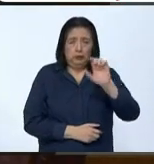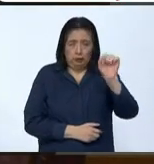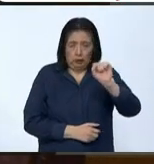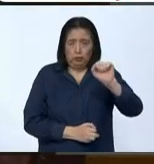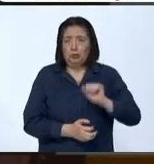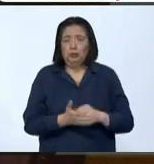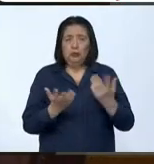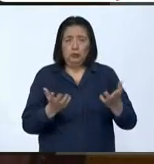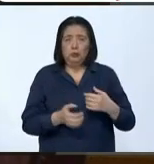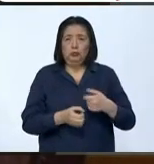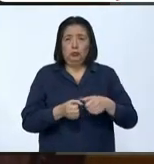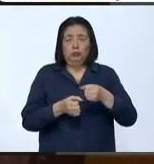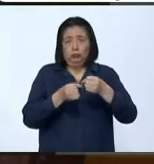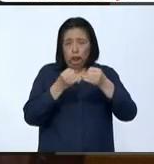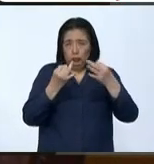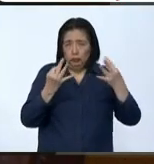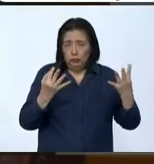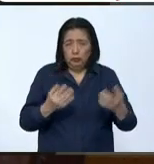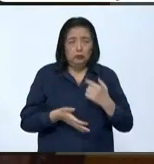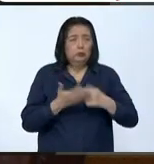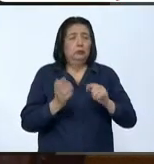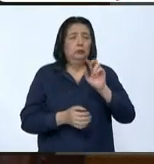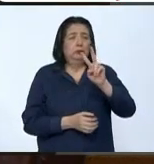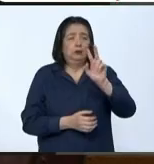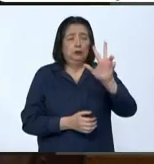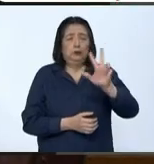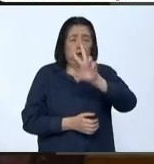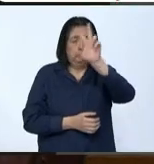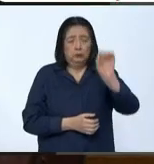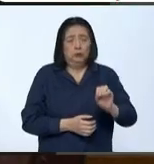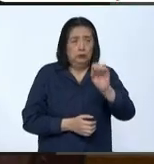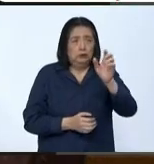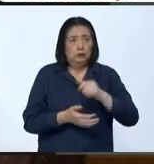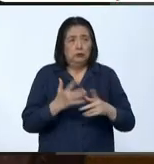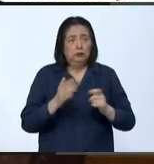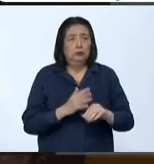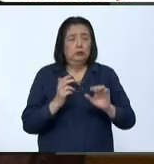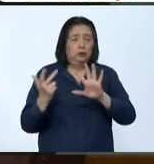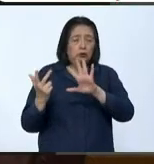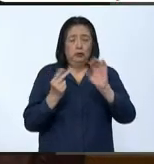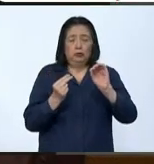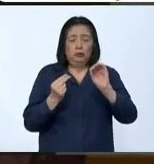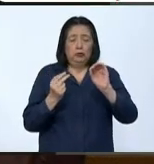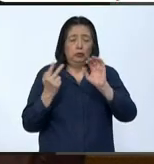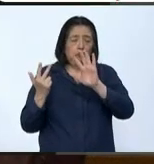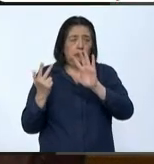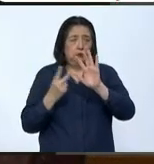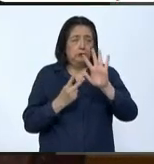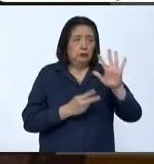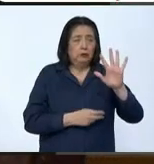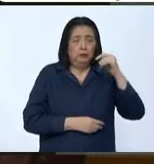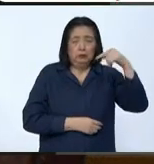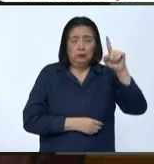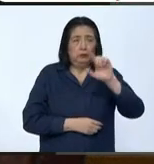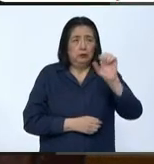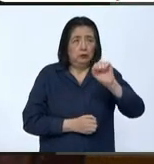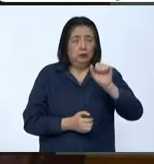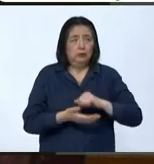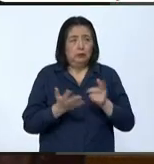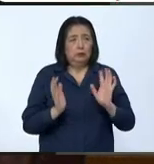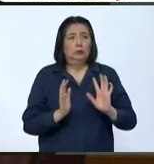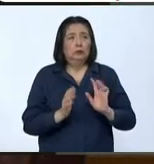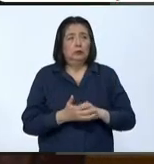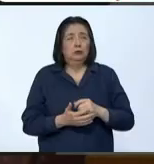soles cifra que equivale al 23% de los ochocientos setenta y cinco millones de soles